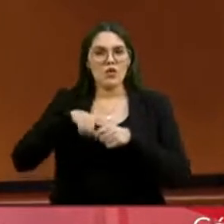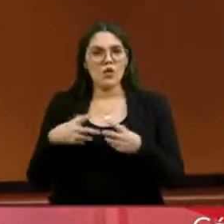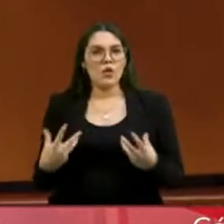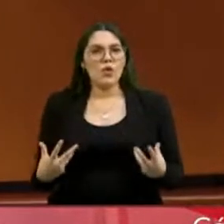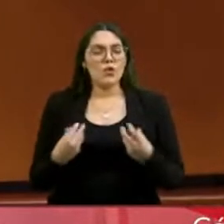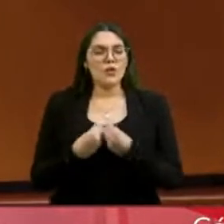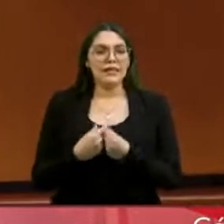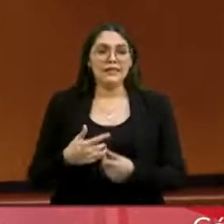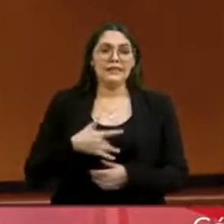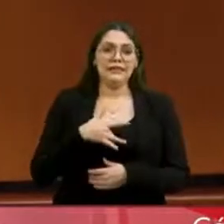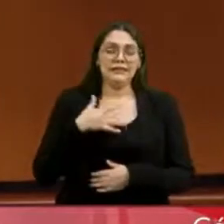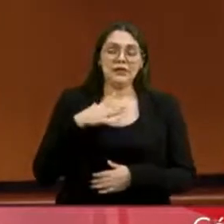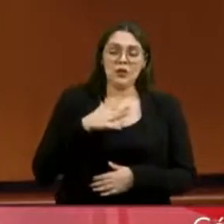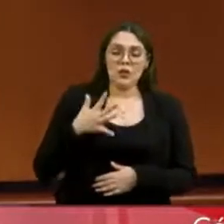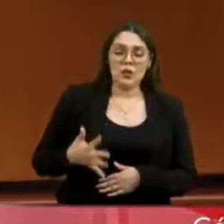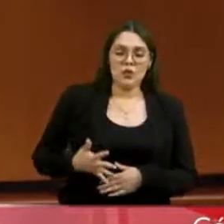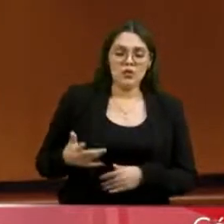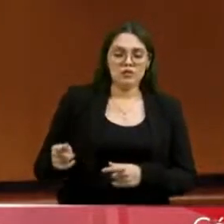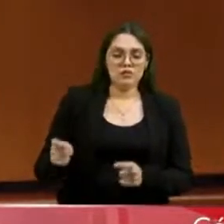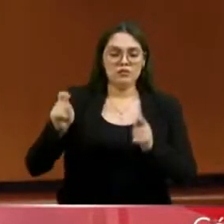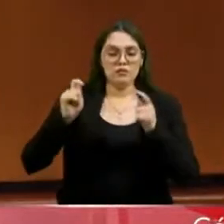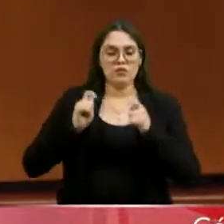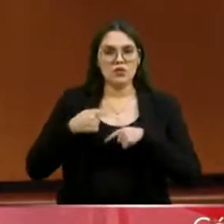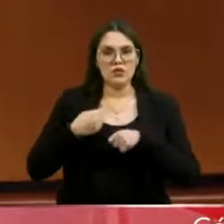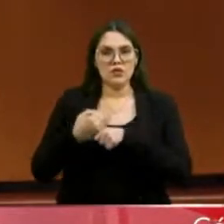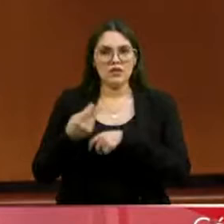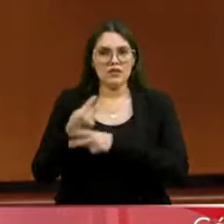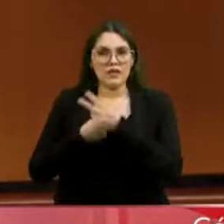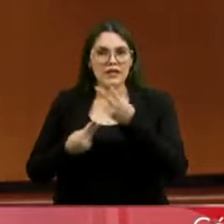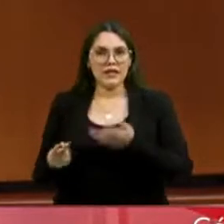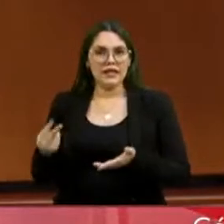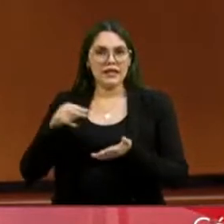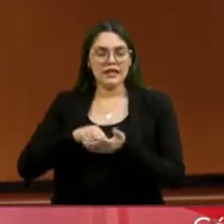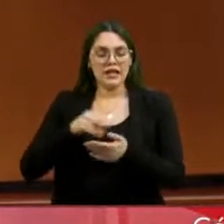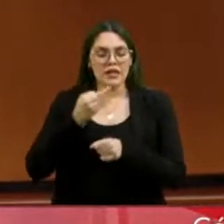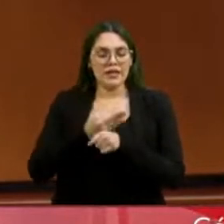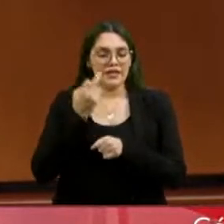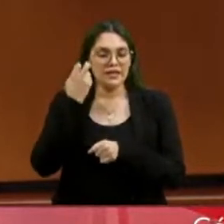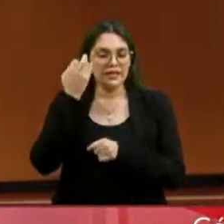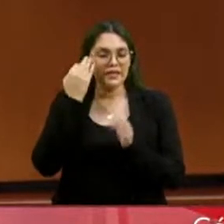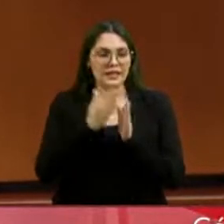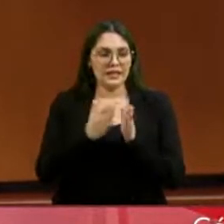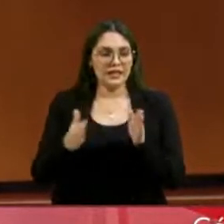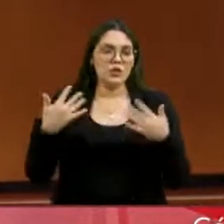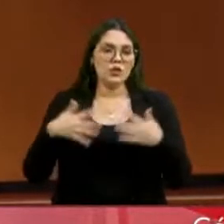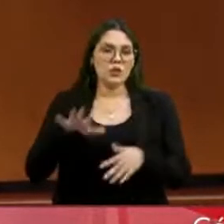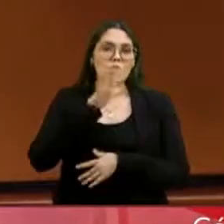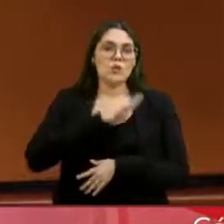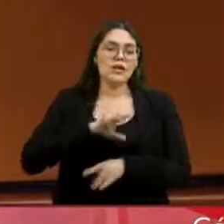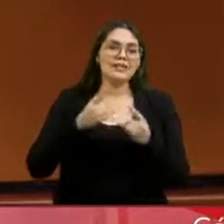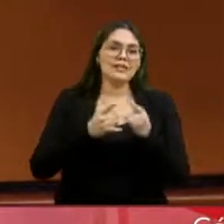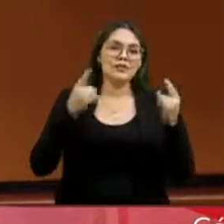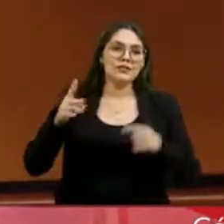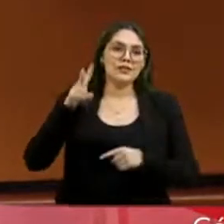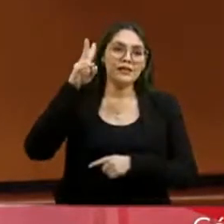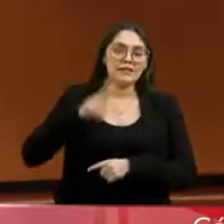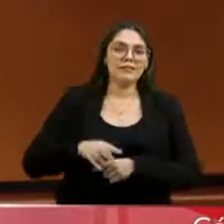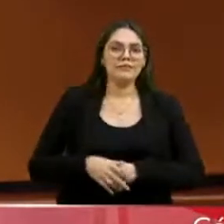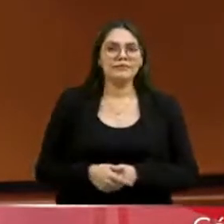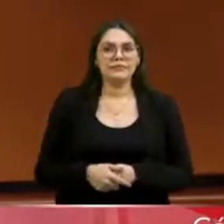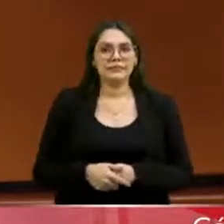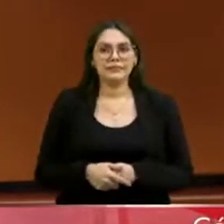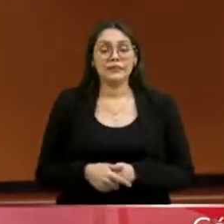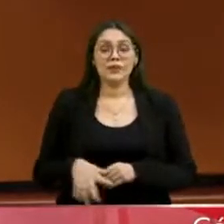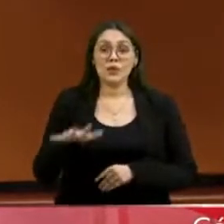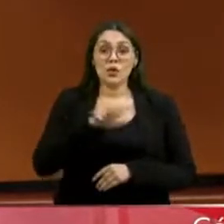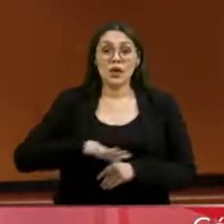el enorme honor de poder hacer uso de la tribuna en esta fecha histórica. Que se oiga bien